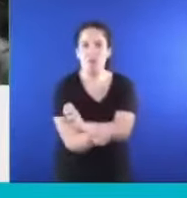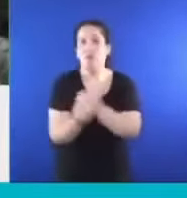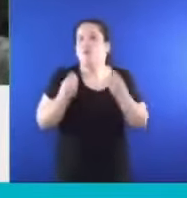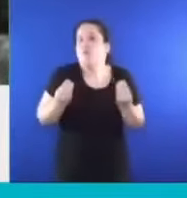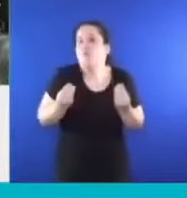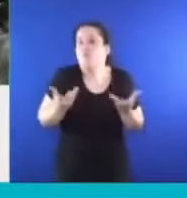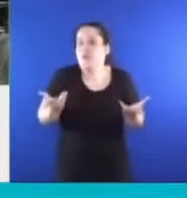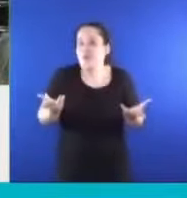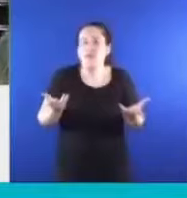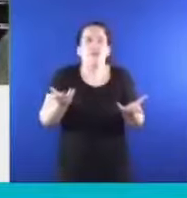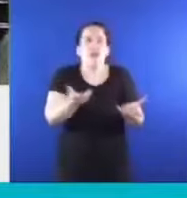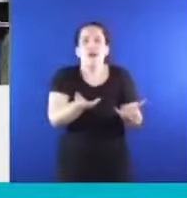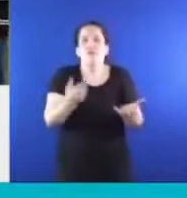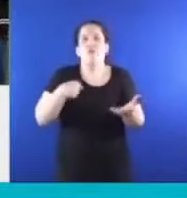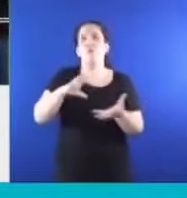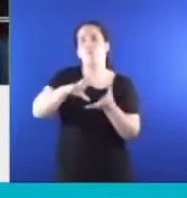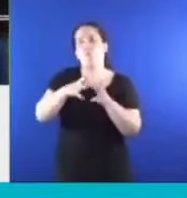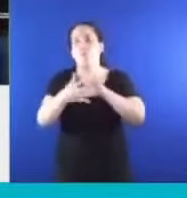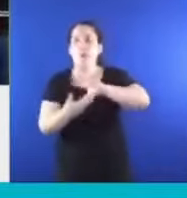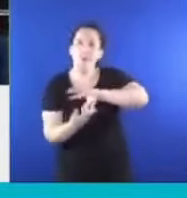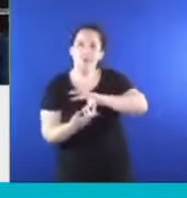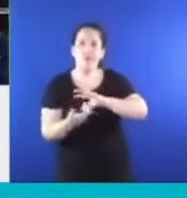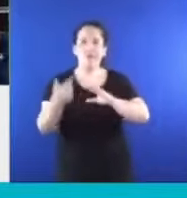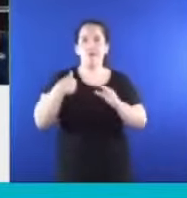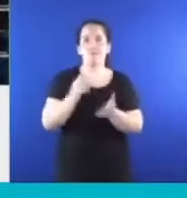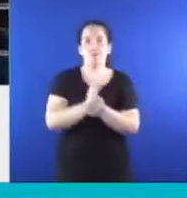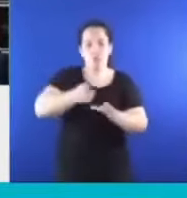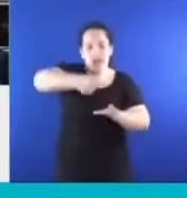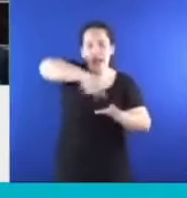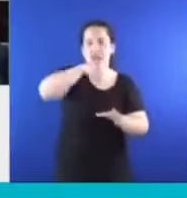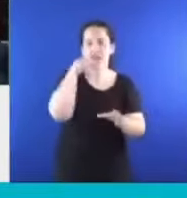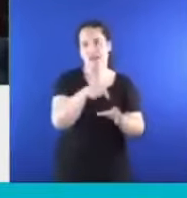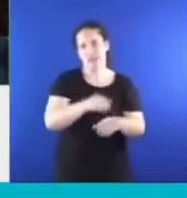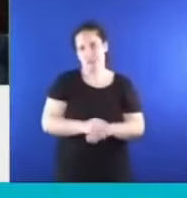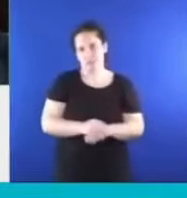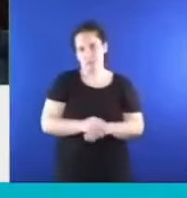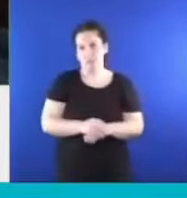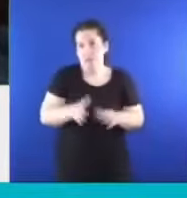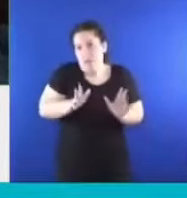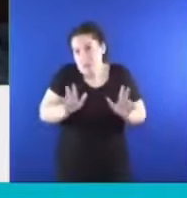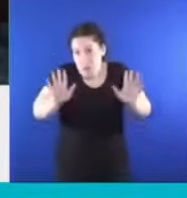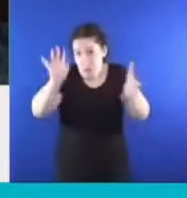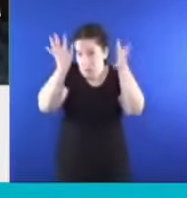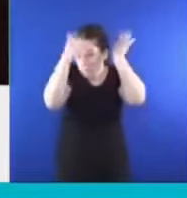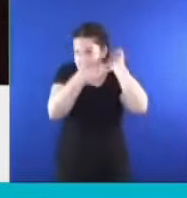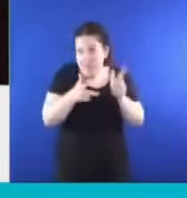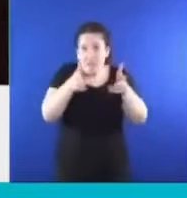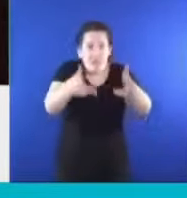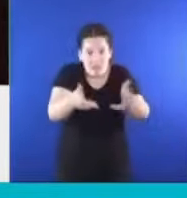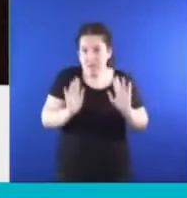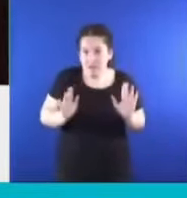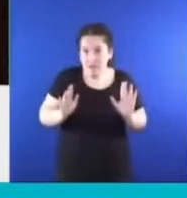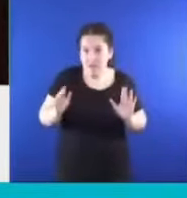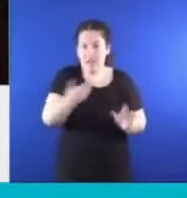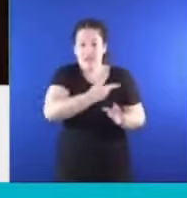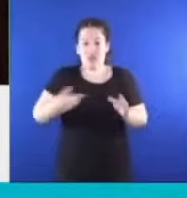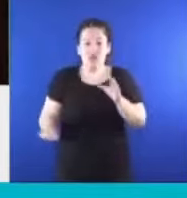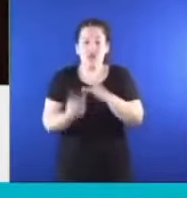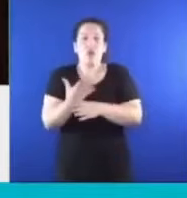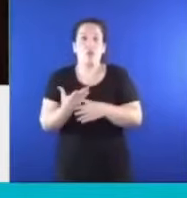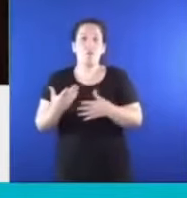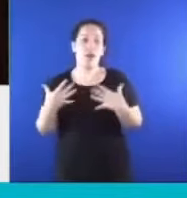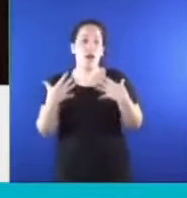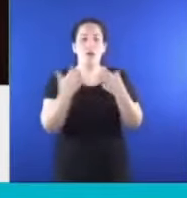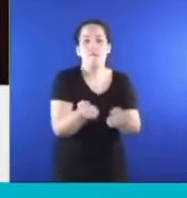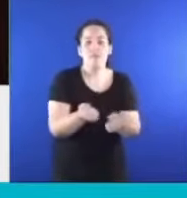porque se presentó entonces un modelo que es el modelo de la casta. Es decir, según el presidente, el Estado se creó para